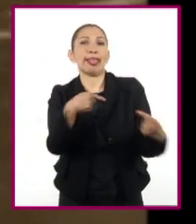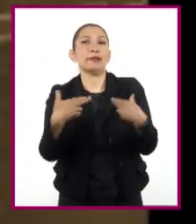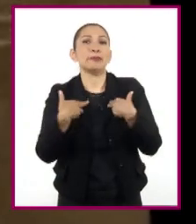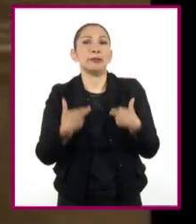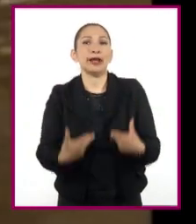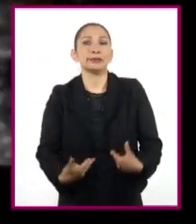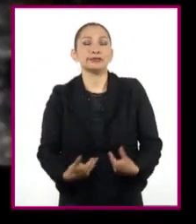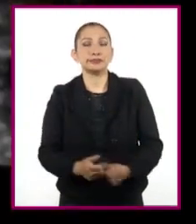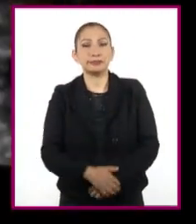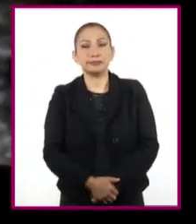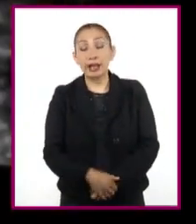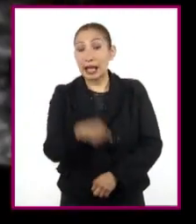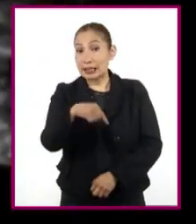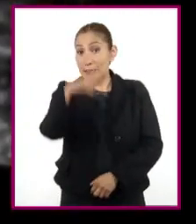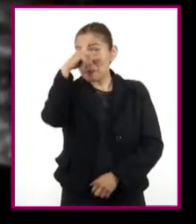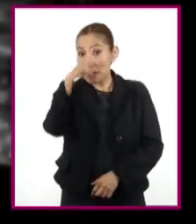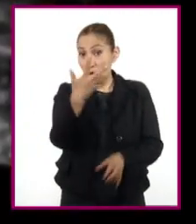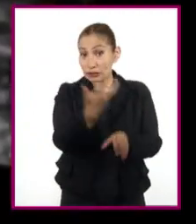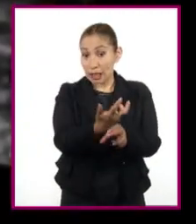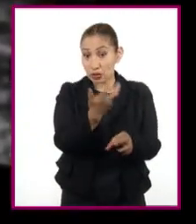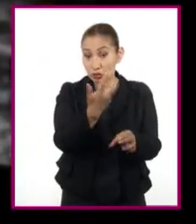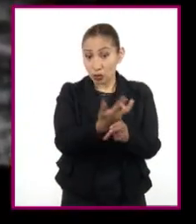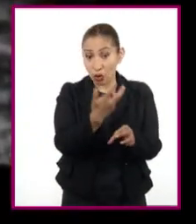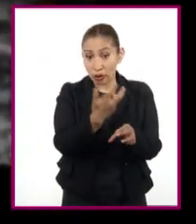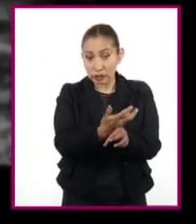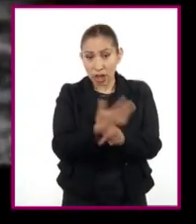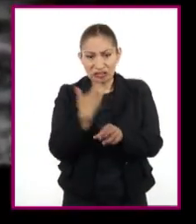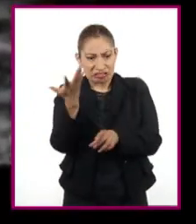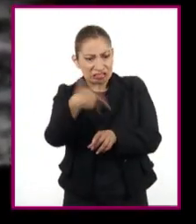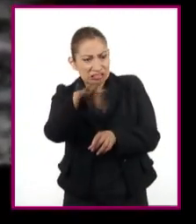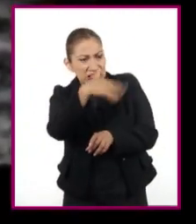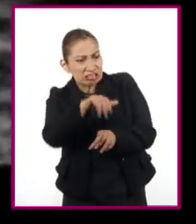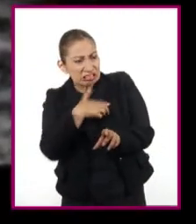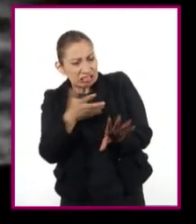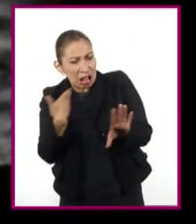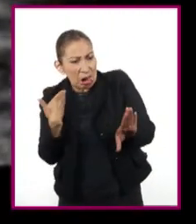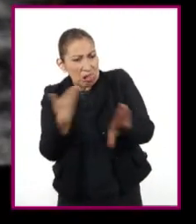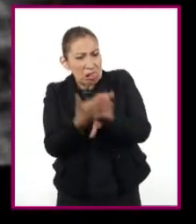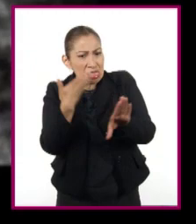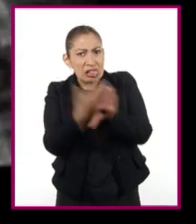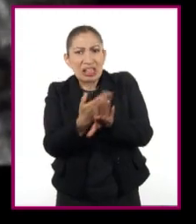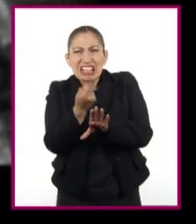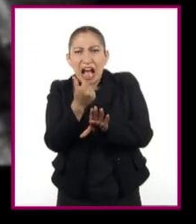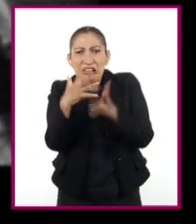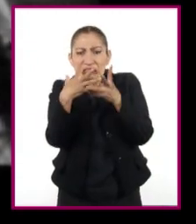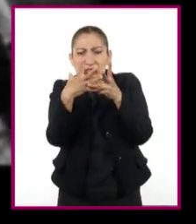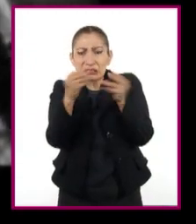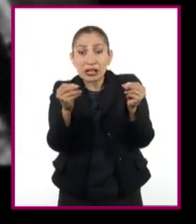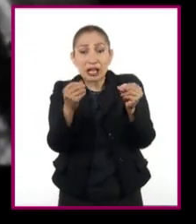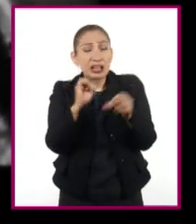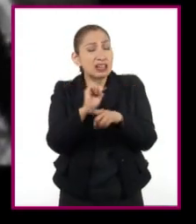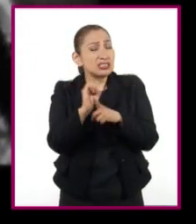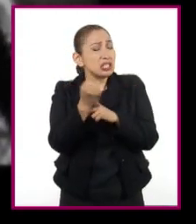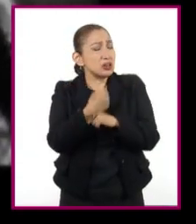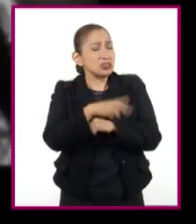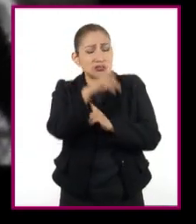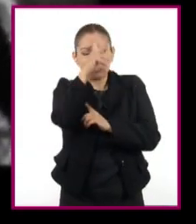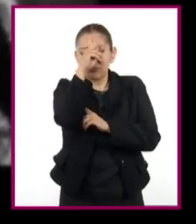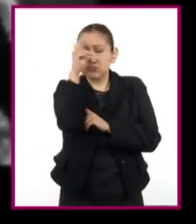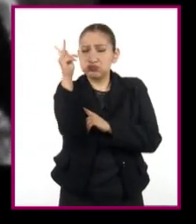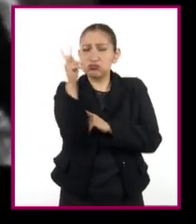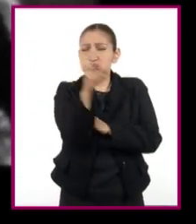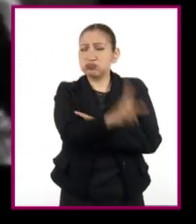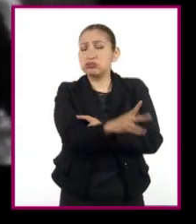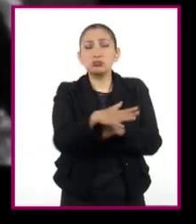los humanos. En México y Estados Unidos fueron perseguidos al borde de la extinción. La situación llegó a tal